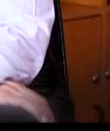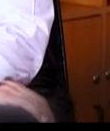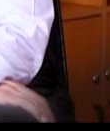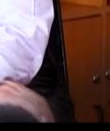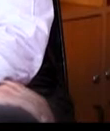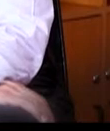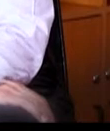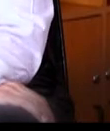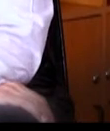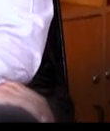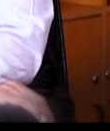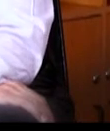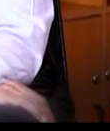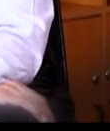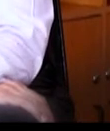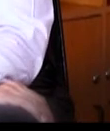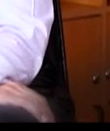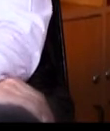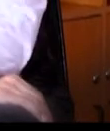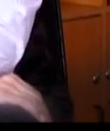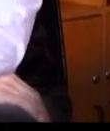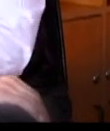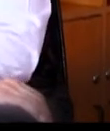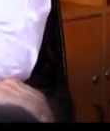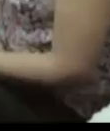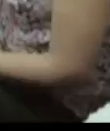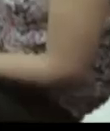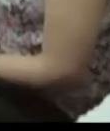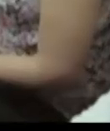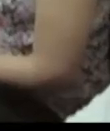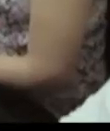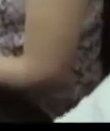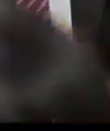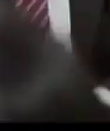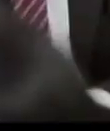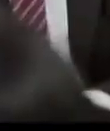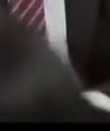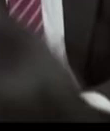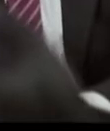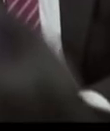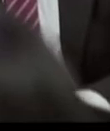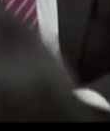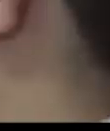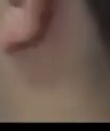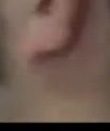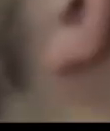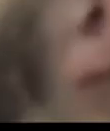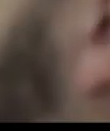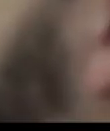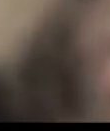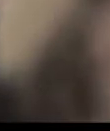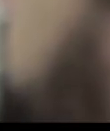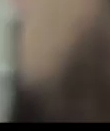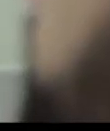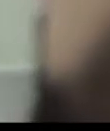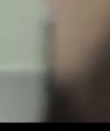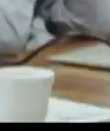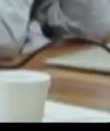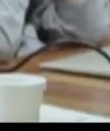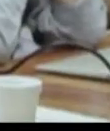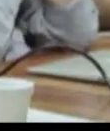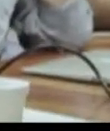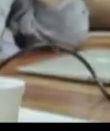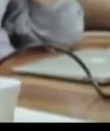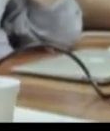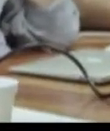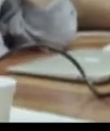que atendemos puntualmente es la relación entre energía y desarrollo. El estudio de las necesidades sociales y los desequilibrios económicos siempre